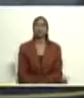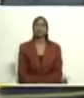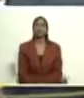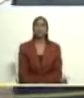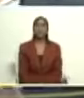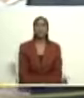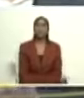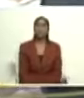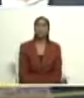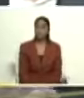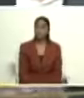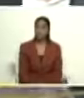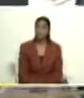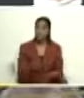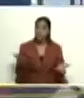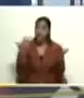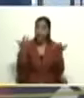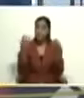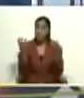Vamos a trabajar juntos.